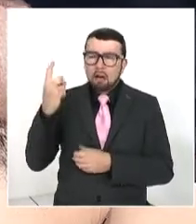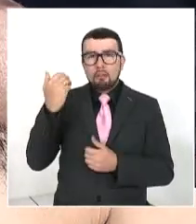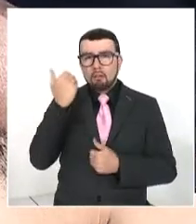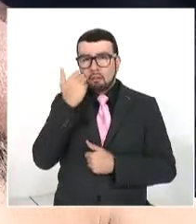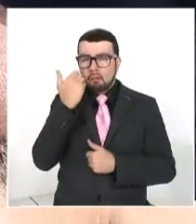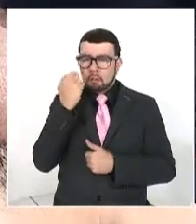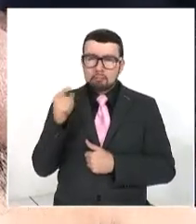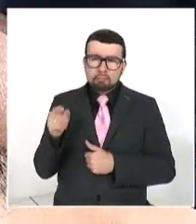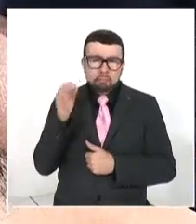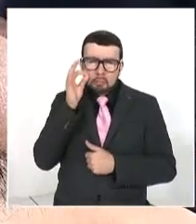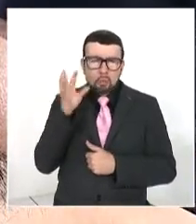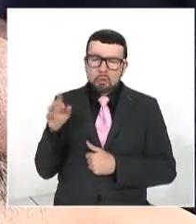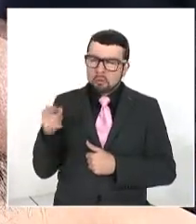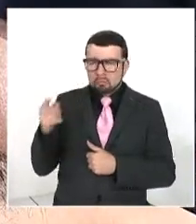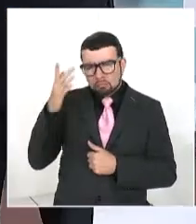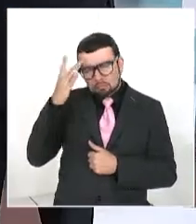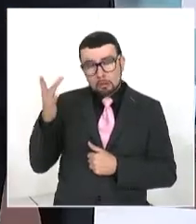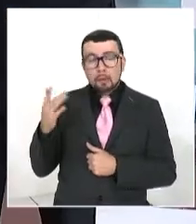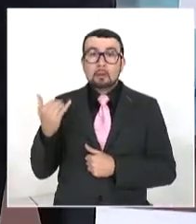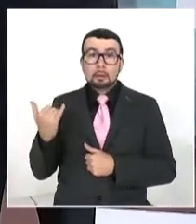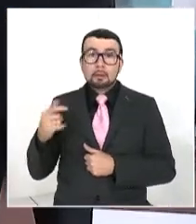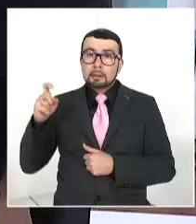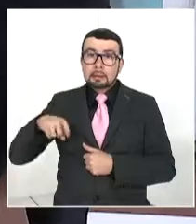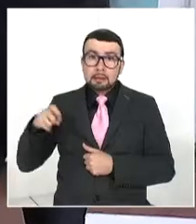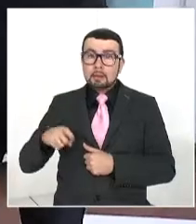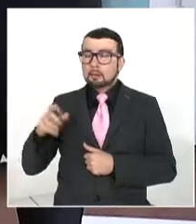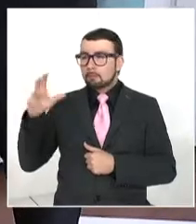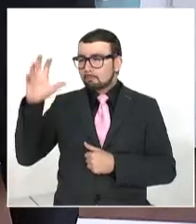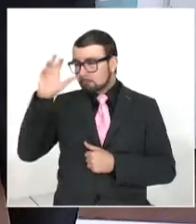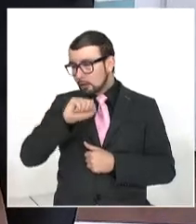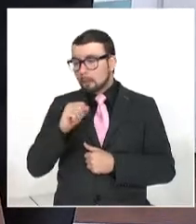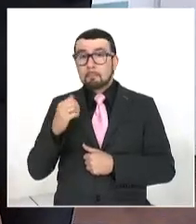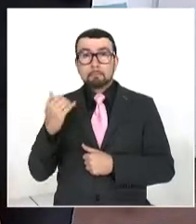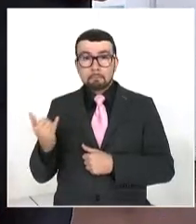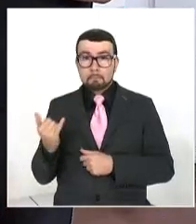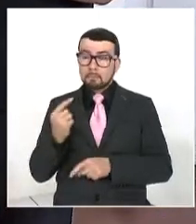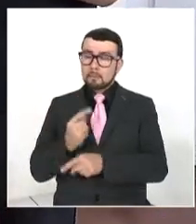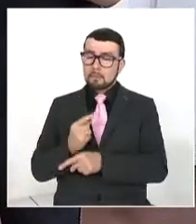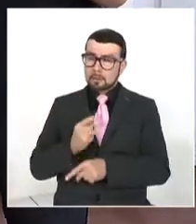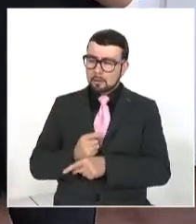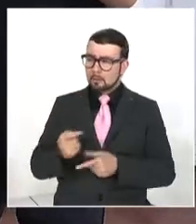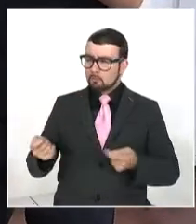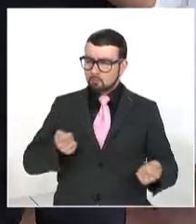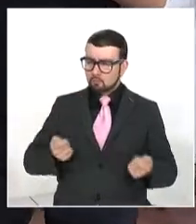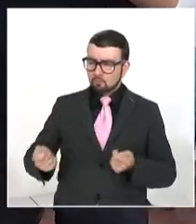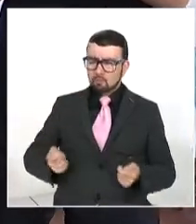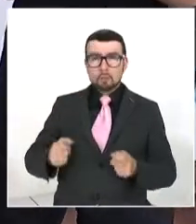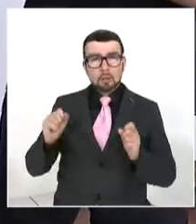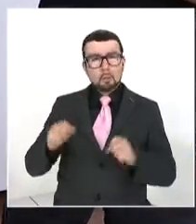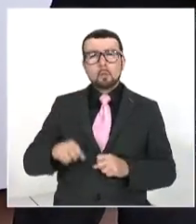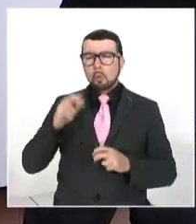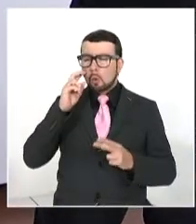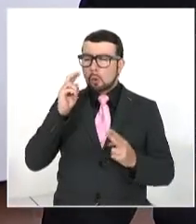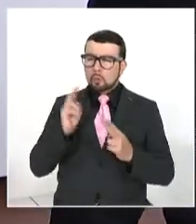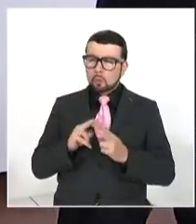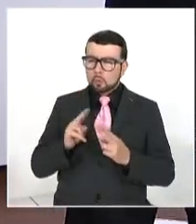todo esto es necesario tenerlo en cuenta a la hora de tratar un paciente, a la hora de poder conocer todo ese